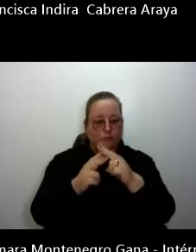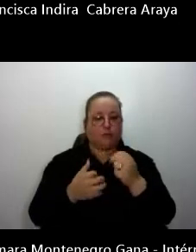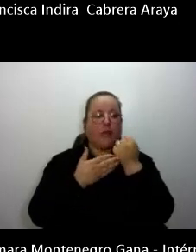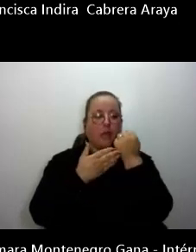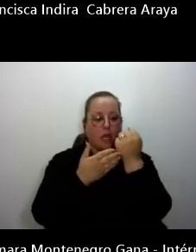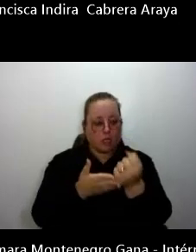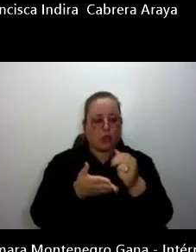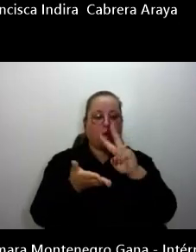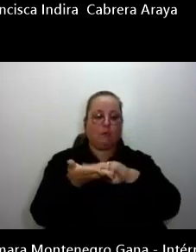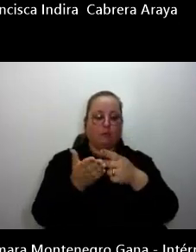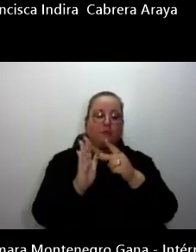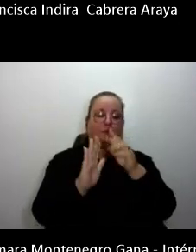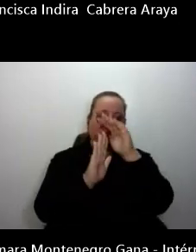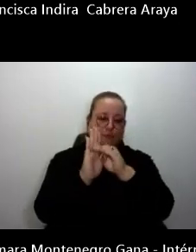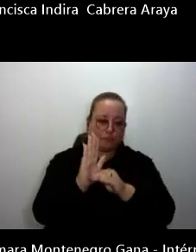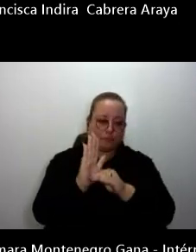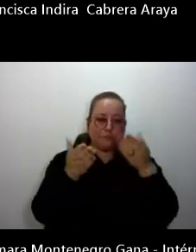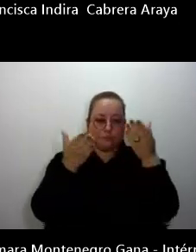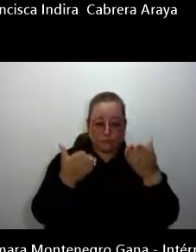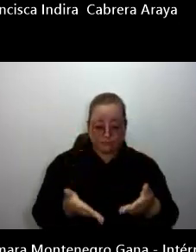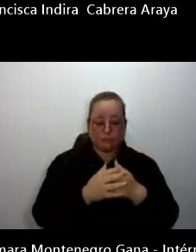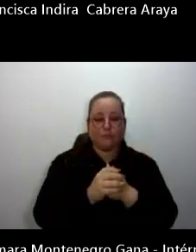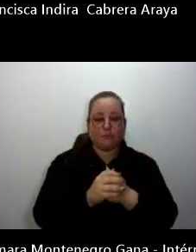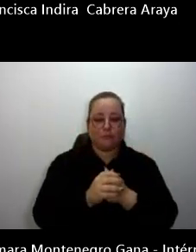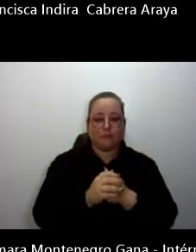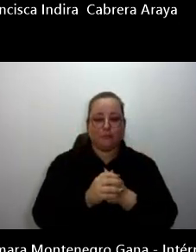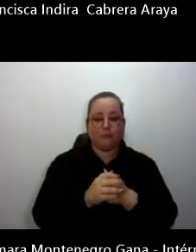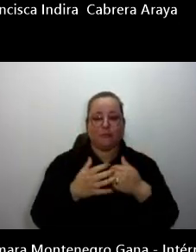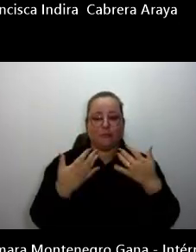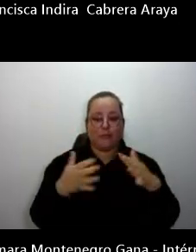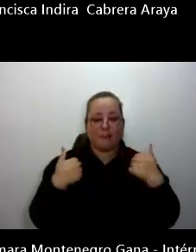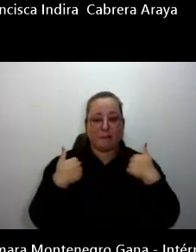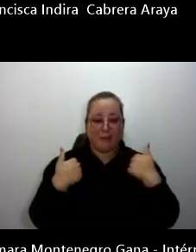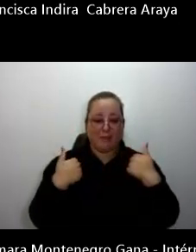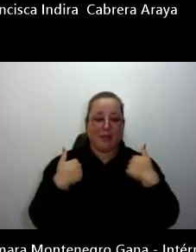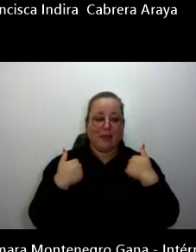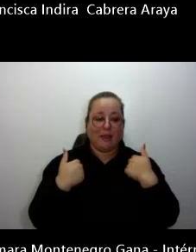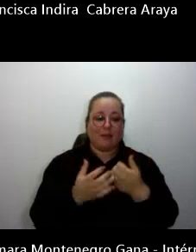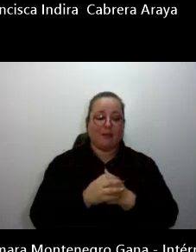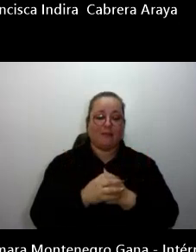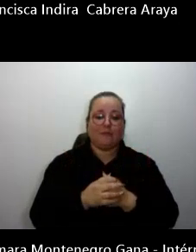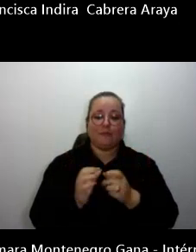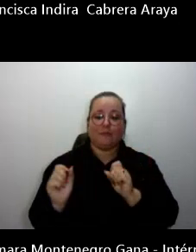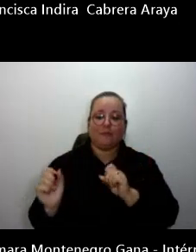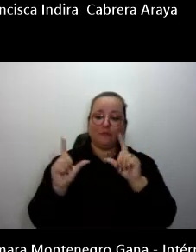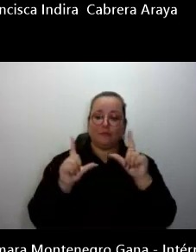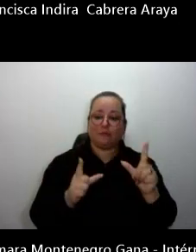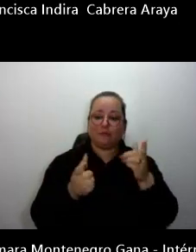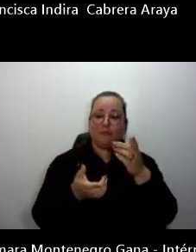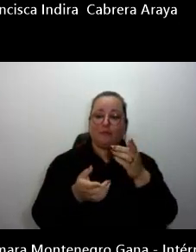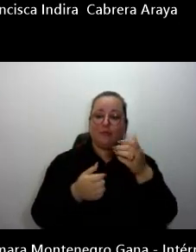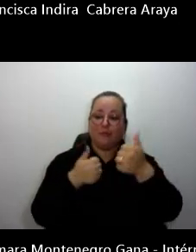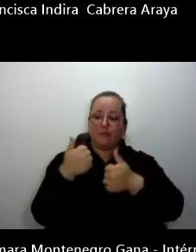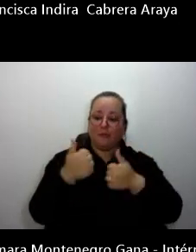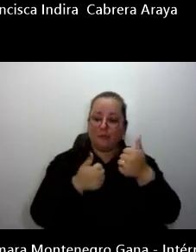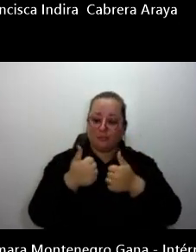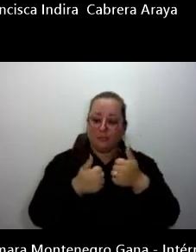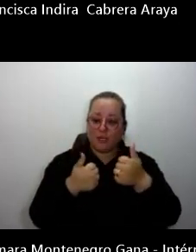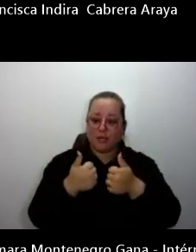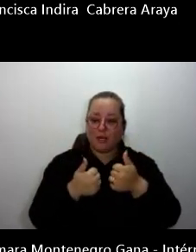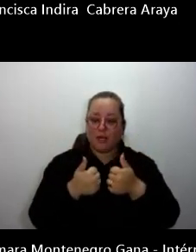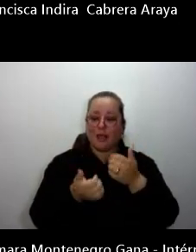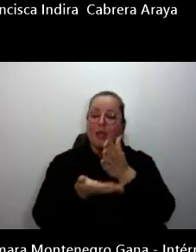conductual. Ahora, la parte ya mucho más práctica, los vamos a dejar con los profesionales, ¿verdad?, de